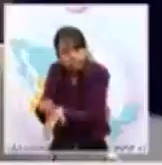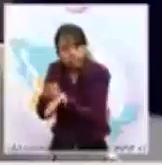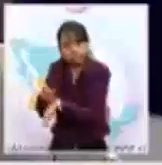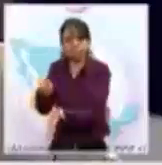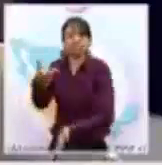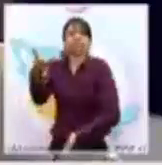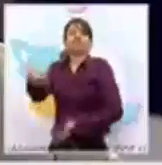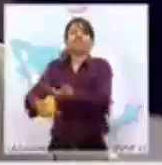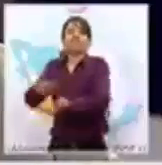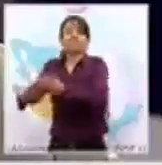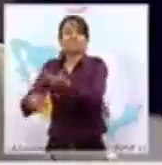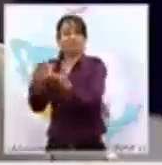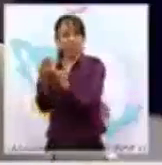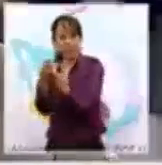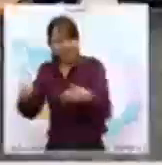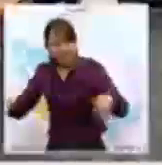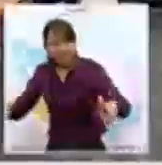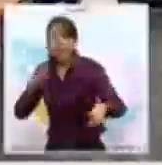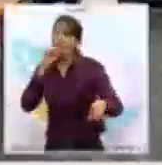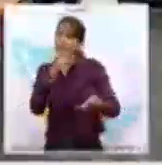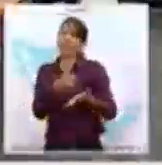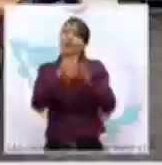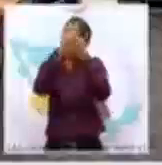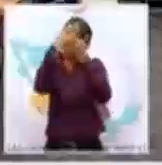importante de desarrollo y articulación.